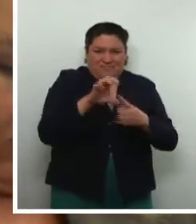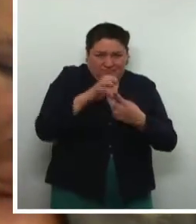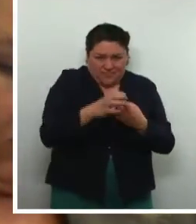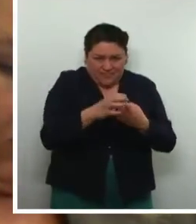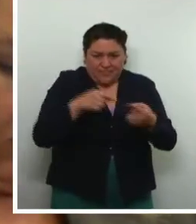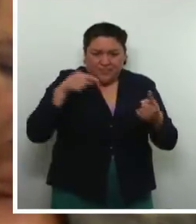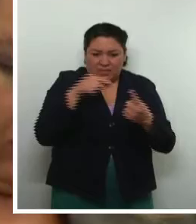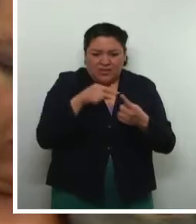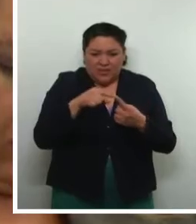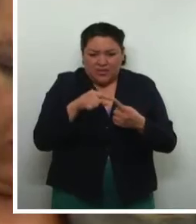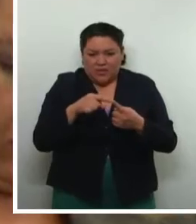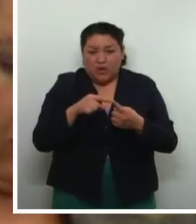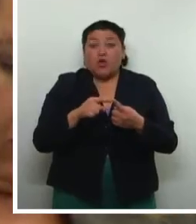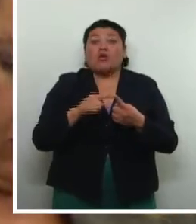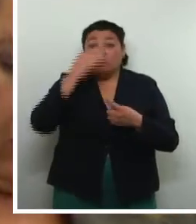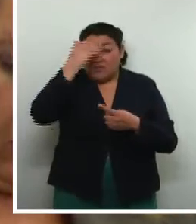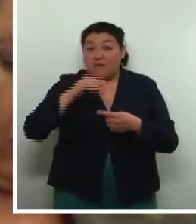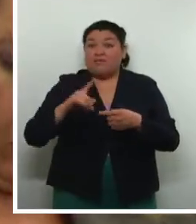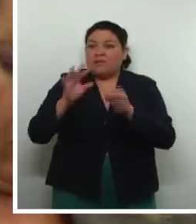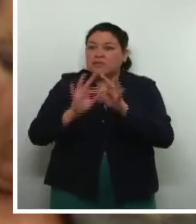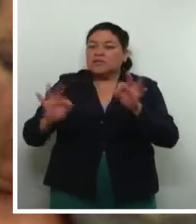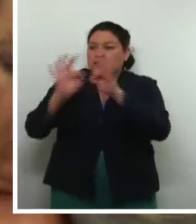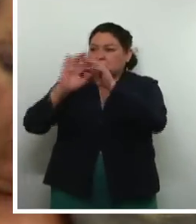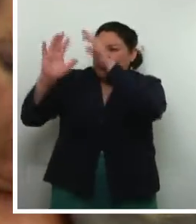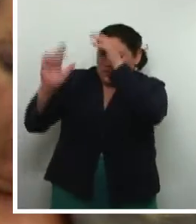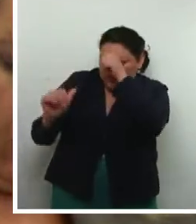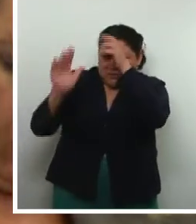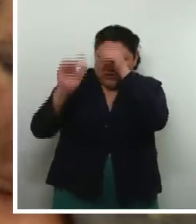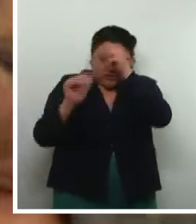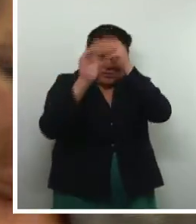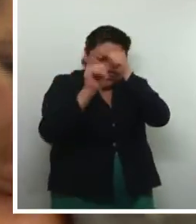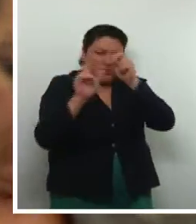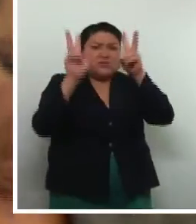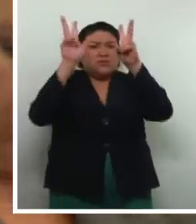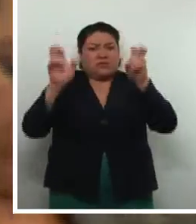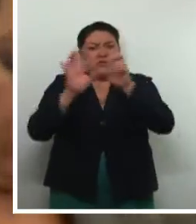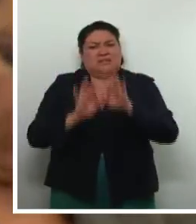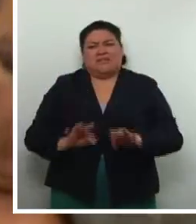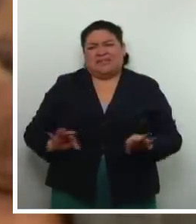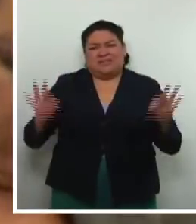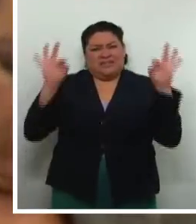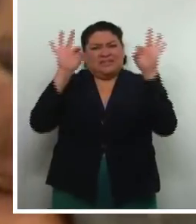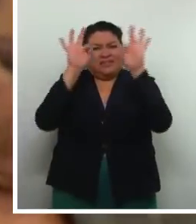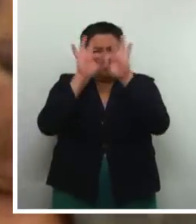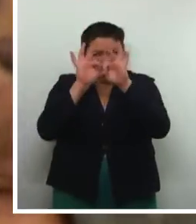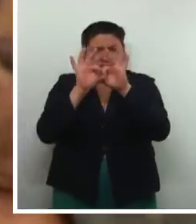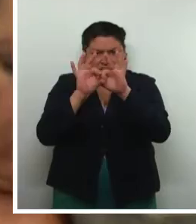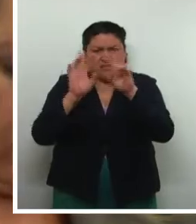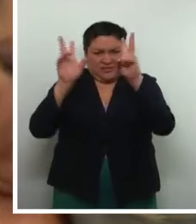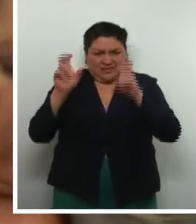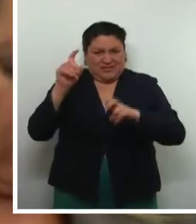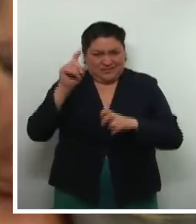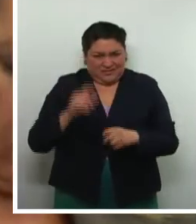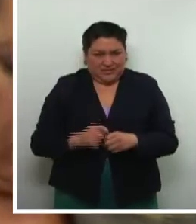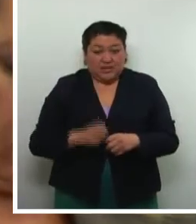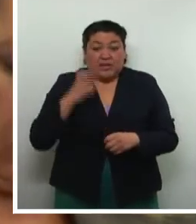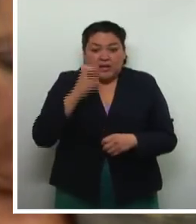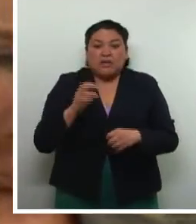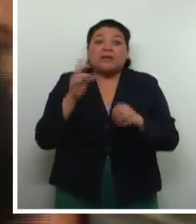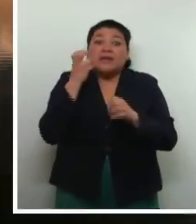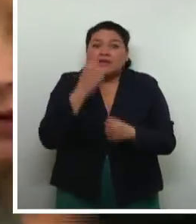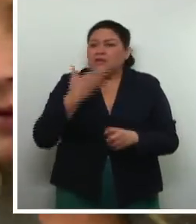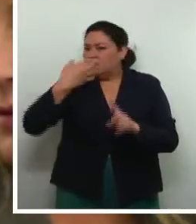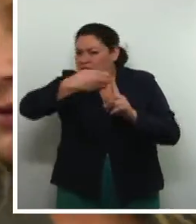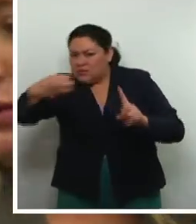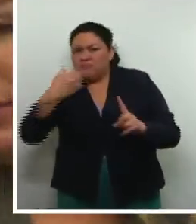logró una solución importante en uno de los temas más importantes de esta Constitución. Creo que se ha logrado encontrar una forma